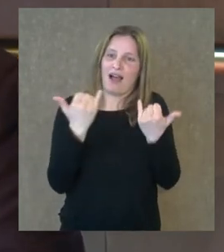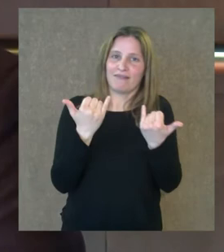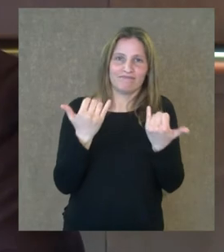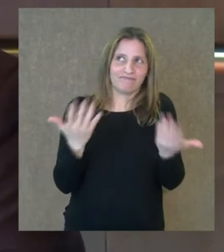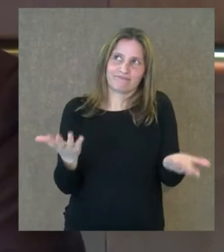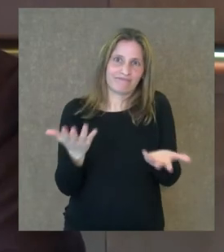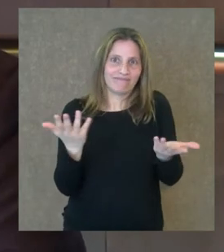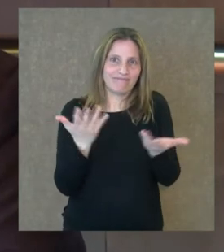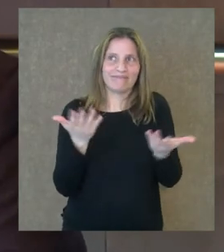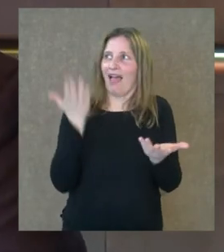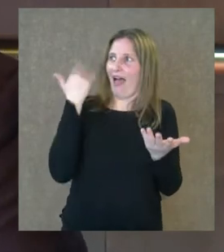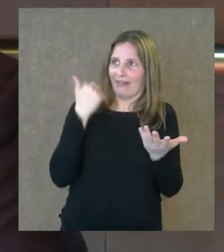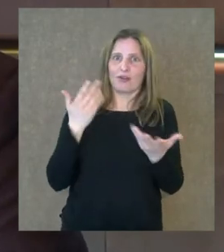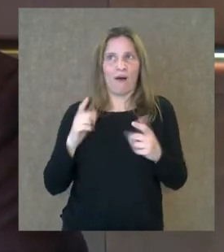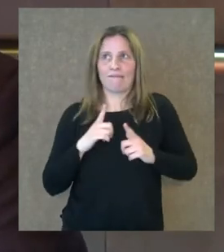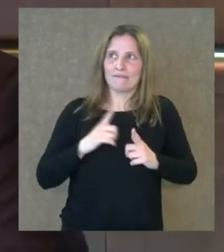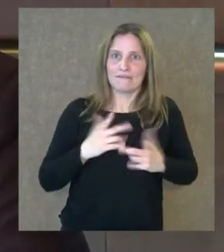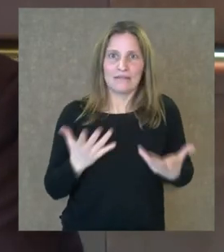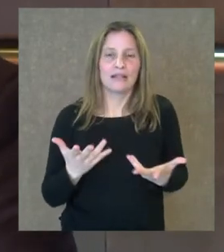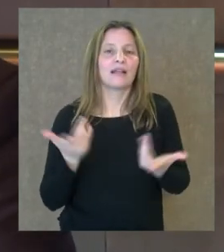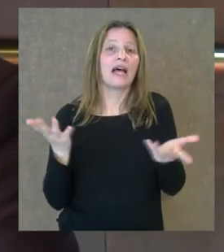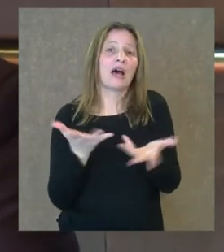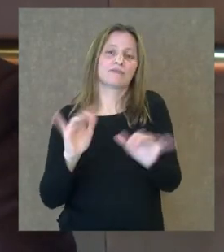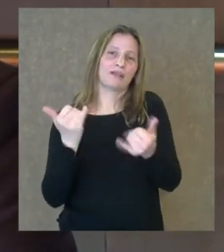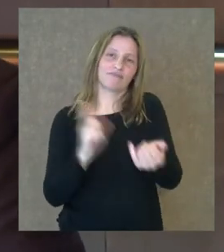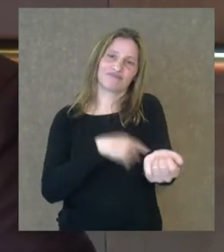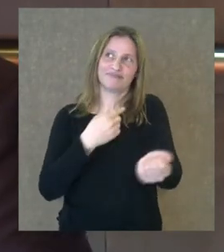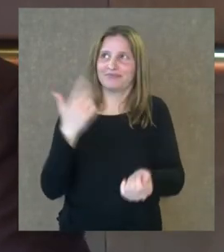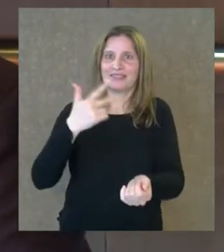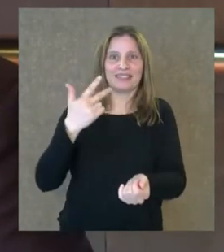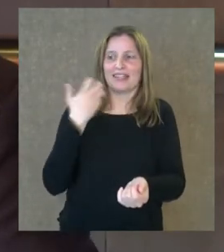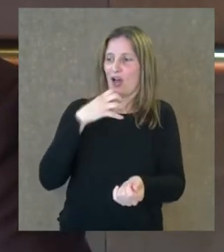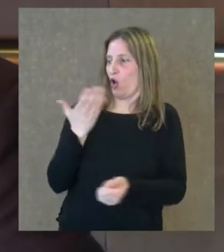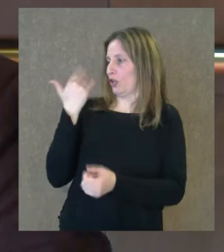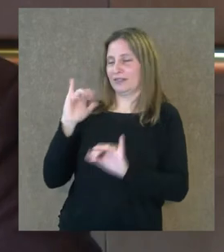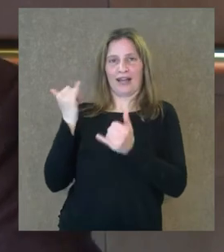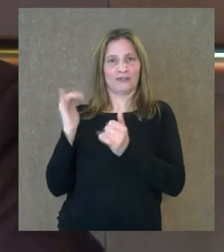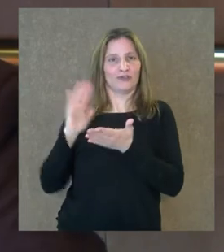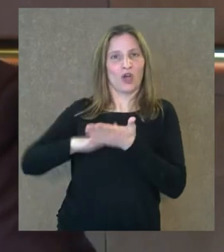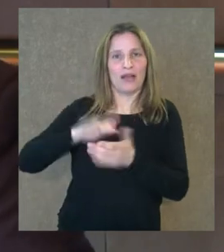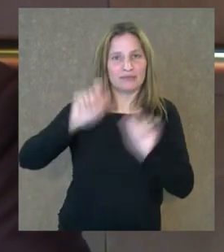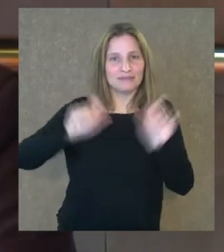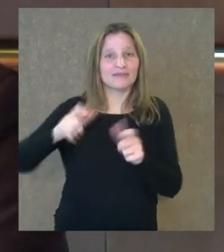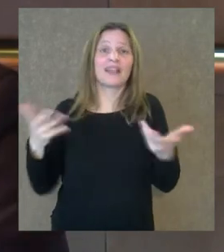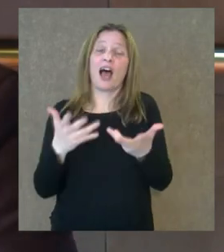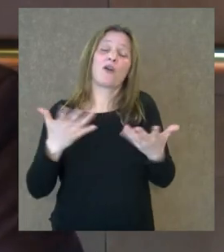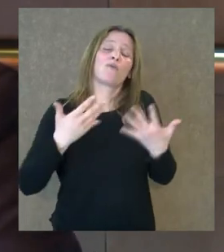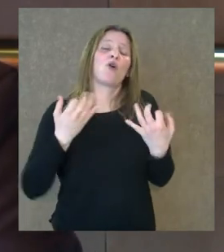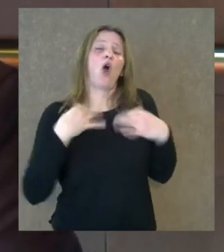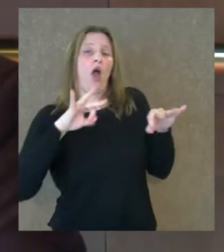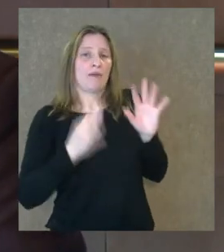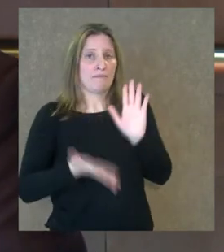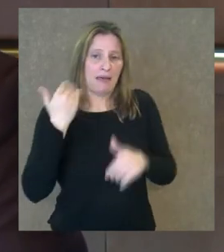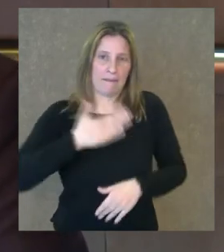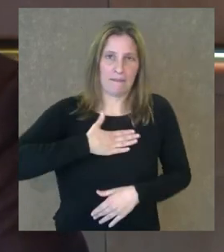la expectativa la tenía muy muy muy fuerte en el 13 de agosto hoy va a ser un poco algo más relajado para mi